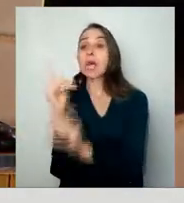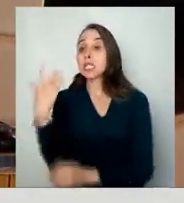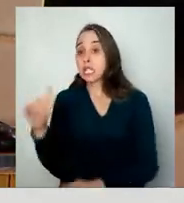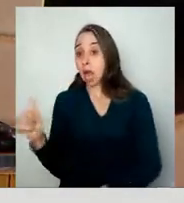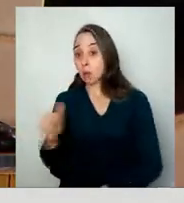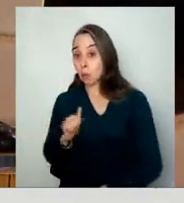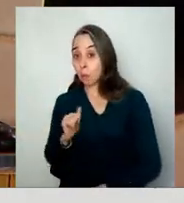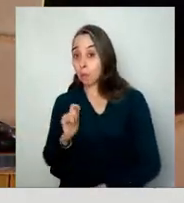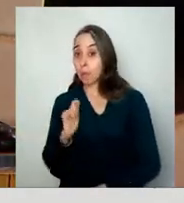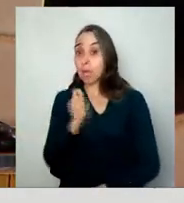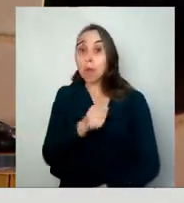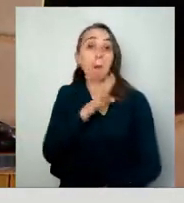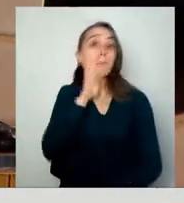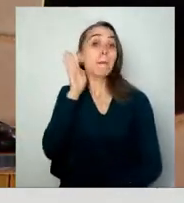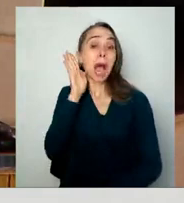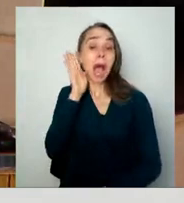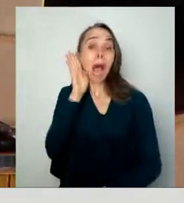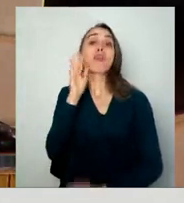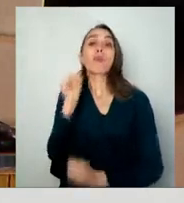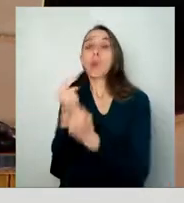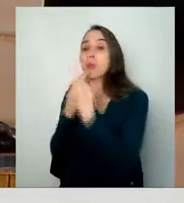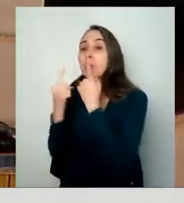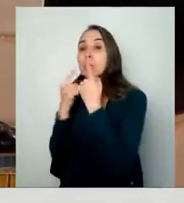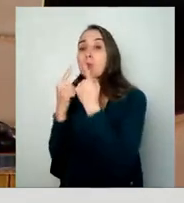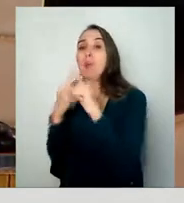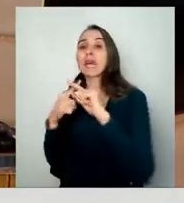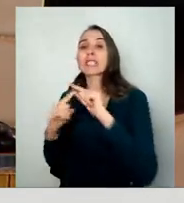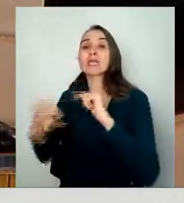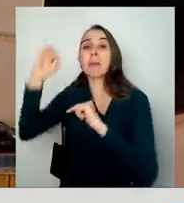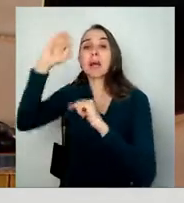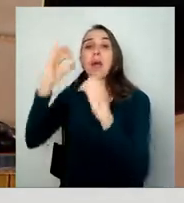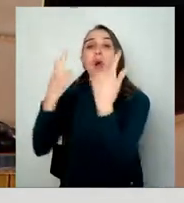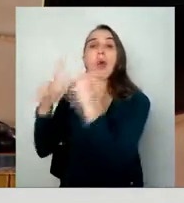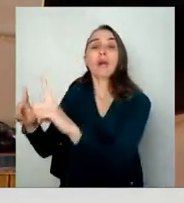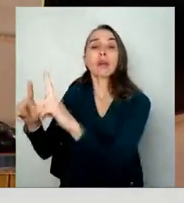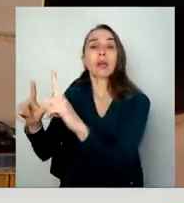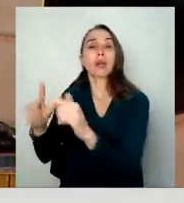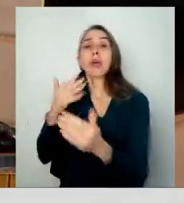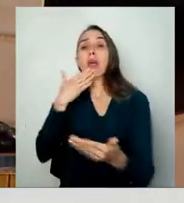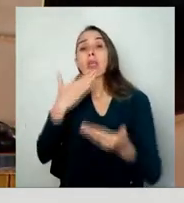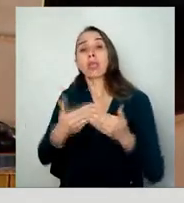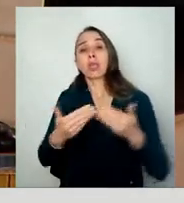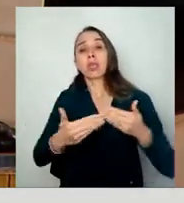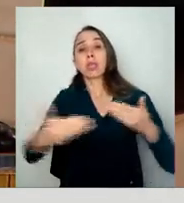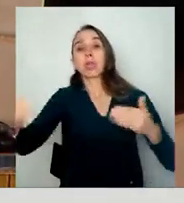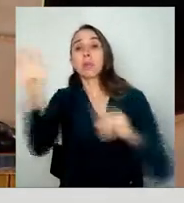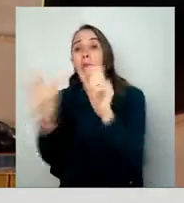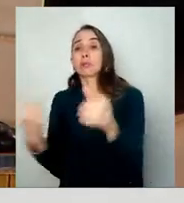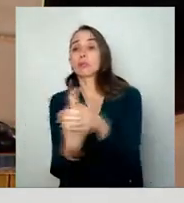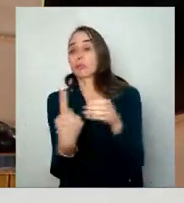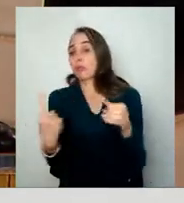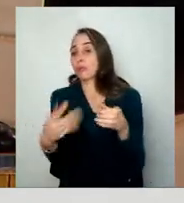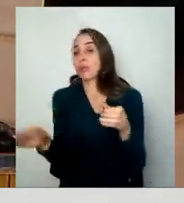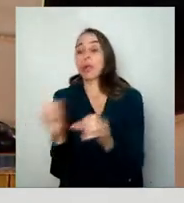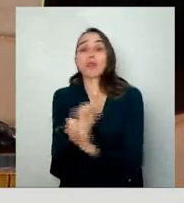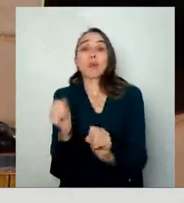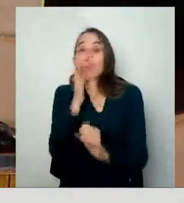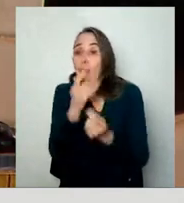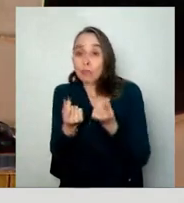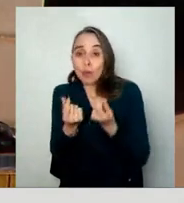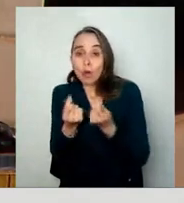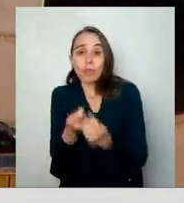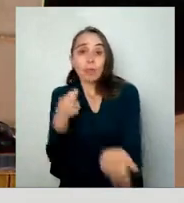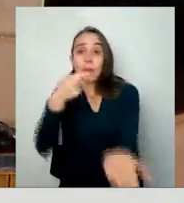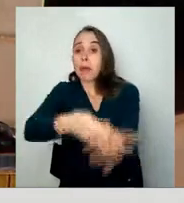o titulaciones solo perpetua la desigualdad y puede llevar a la exclusión de aquellos que no pueden hacer frente a estas obligaciones económicas